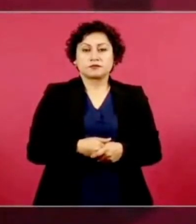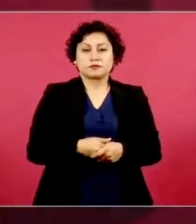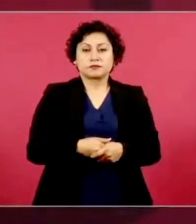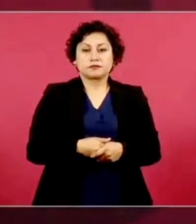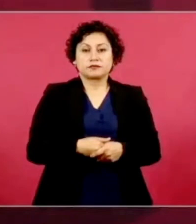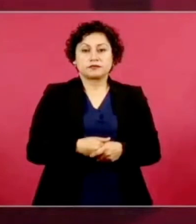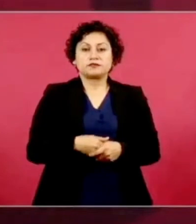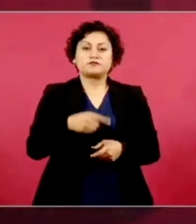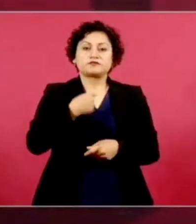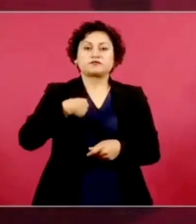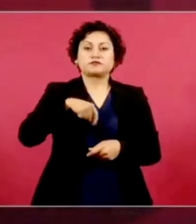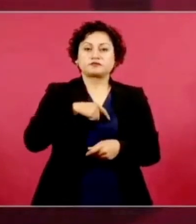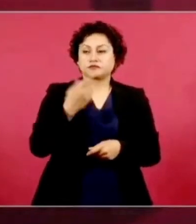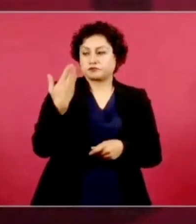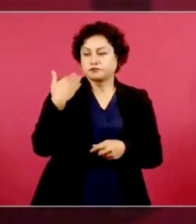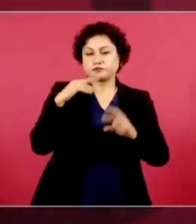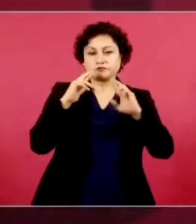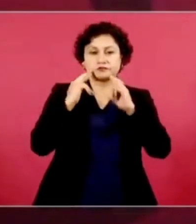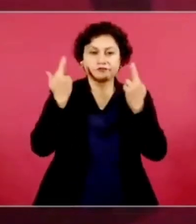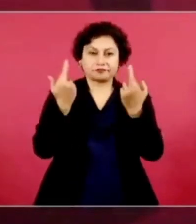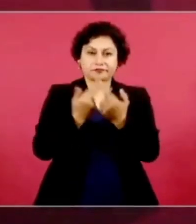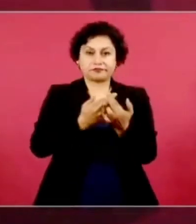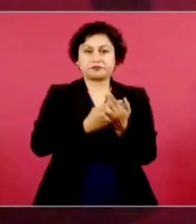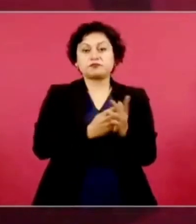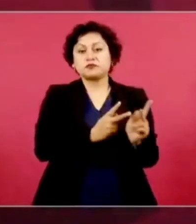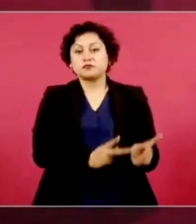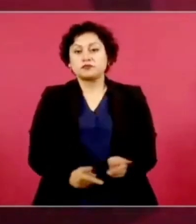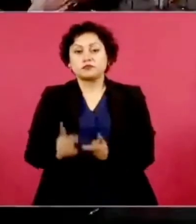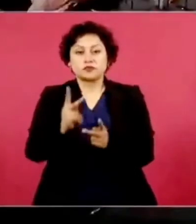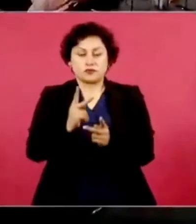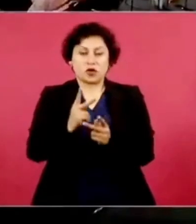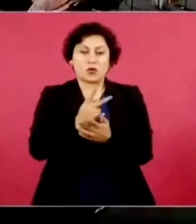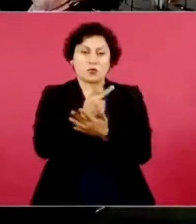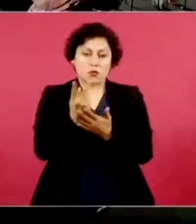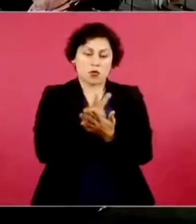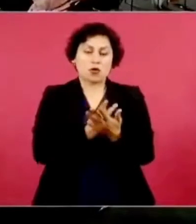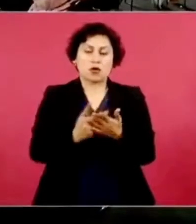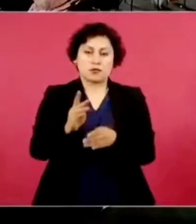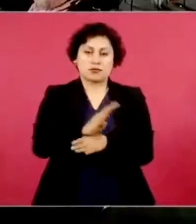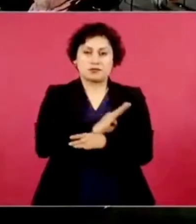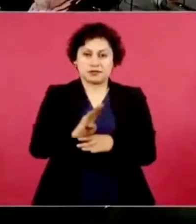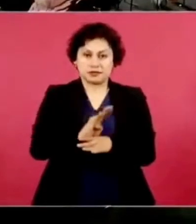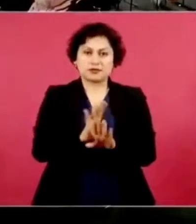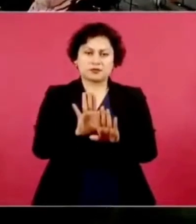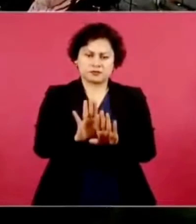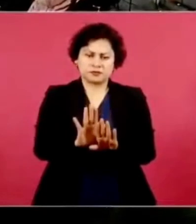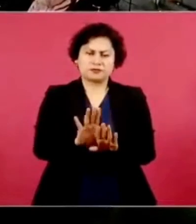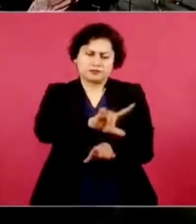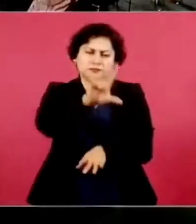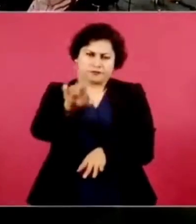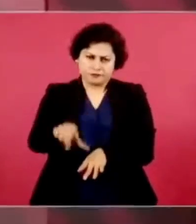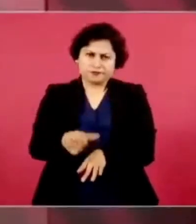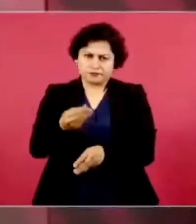de bienestar. Pero bueno, vamos a hablar de eso. Y